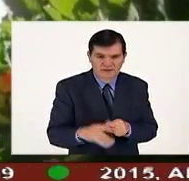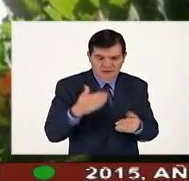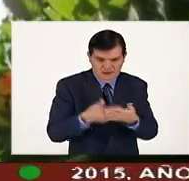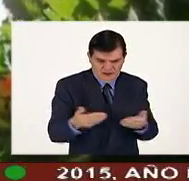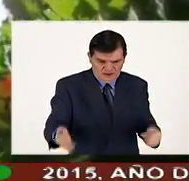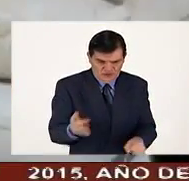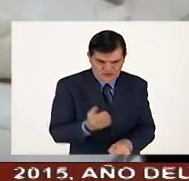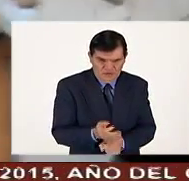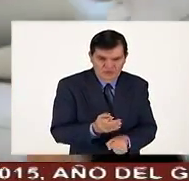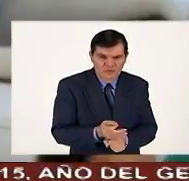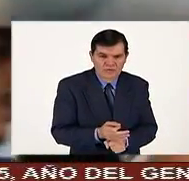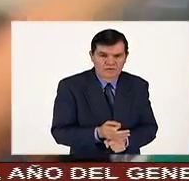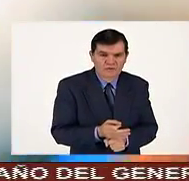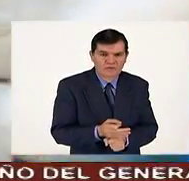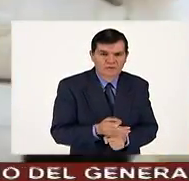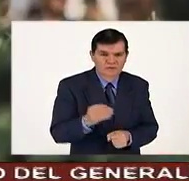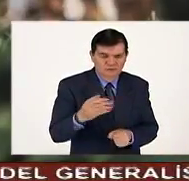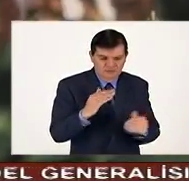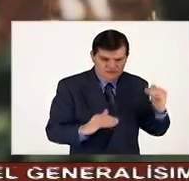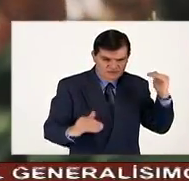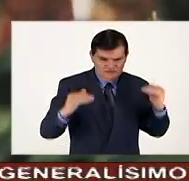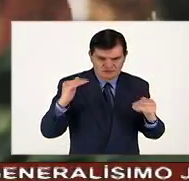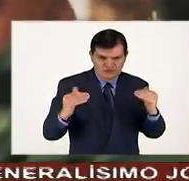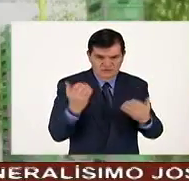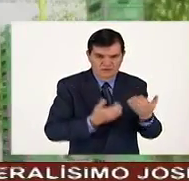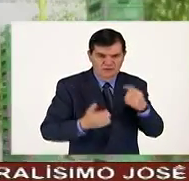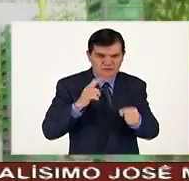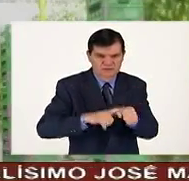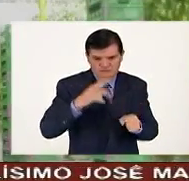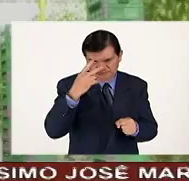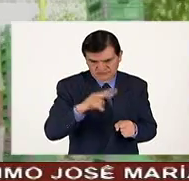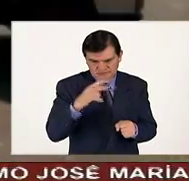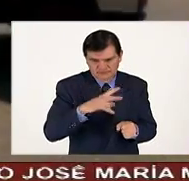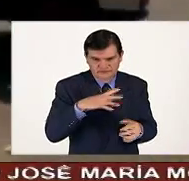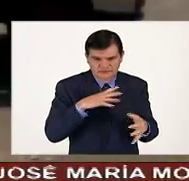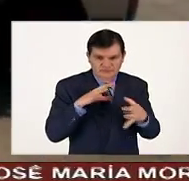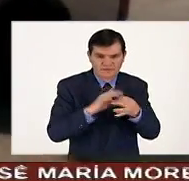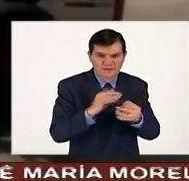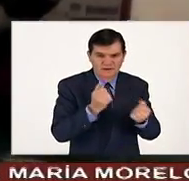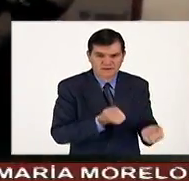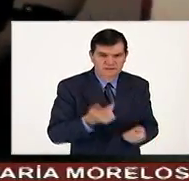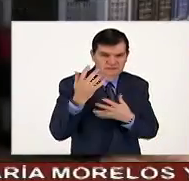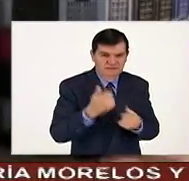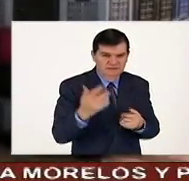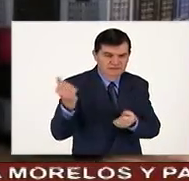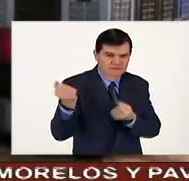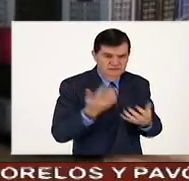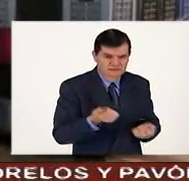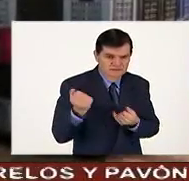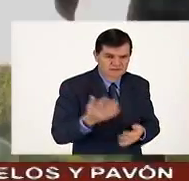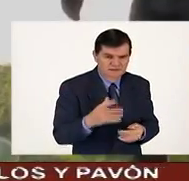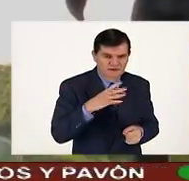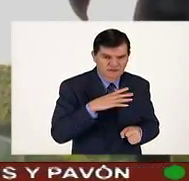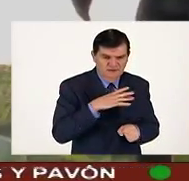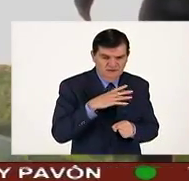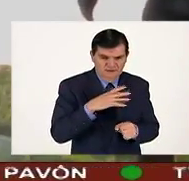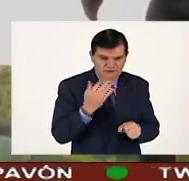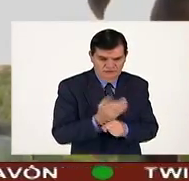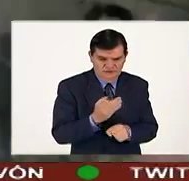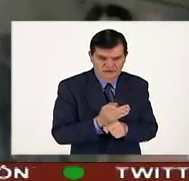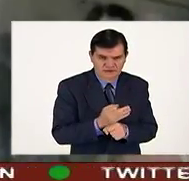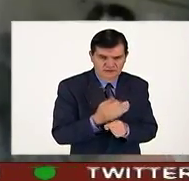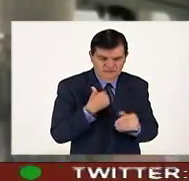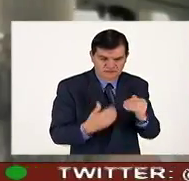Hoy la balanza comercial de México con respecto a las exportaciones e importaciones que estamos llevando a cabo